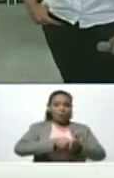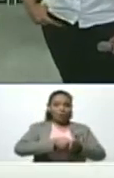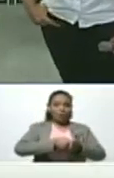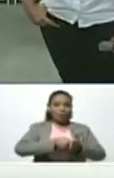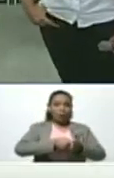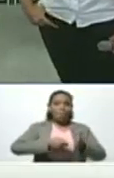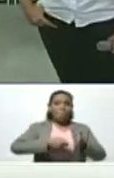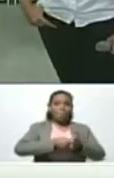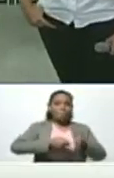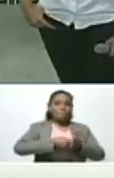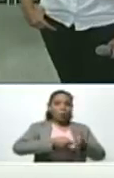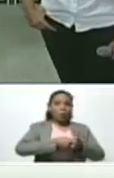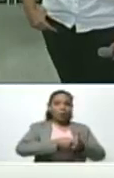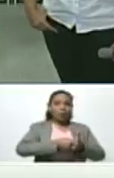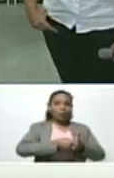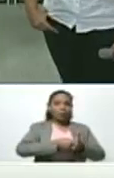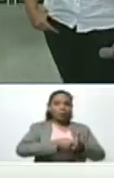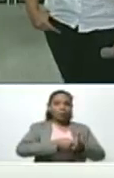modems